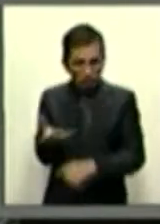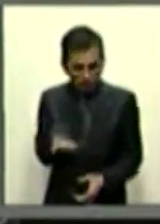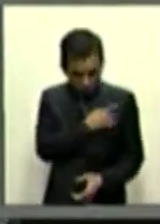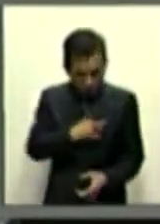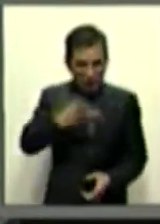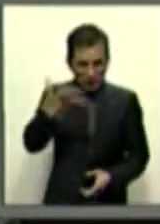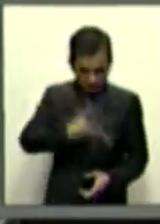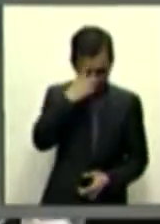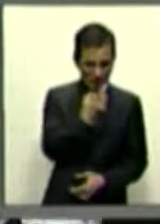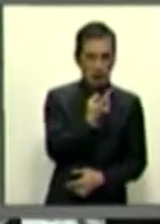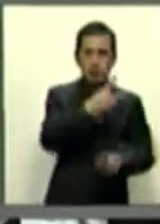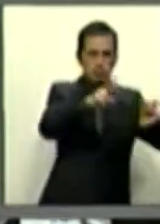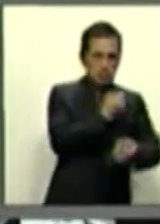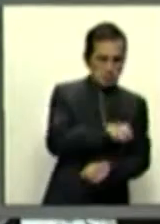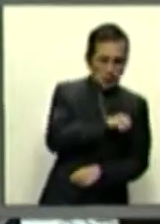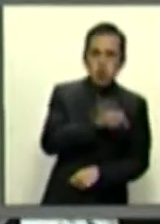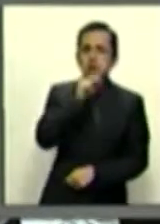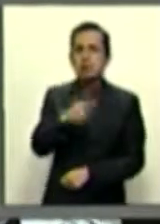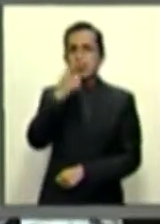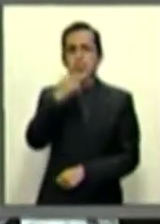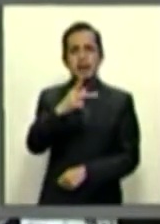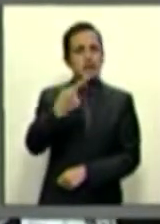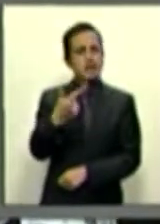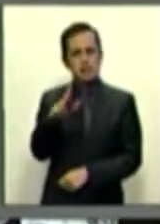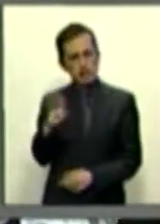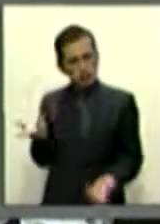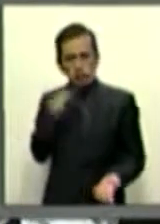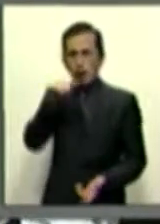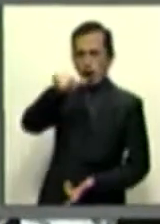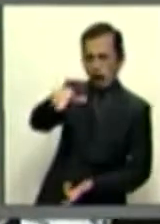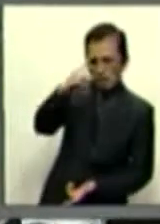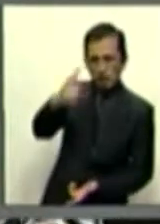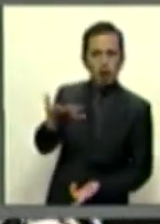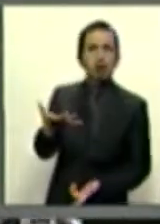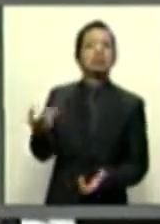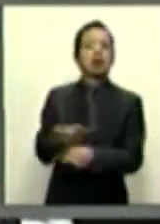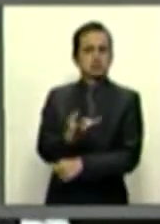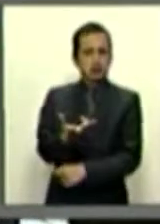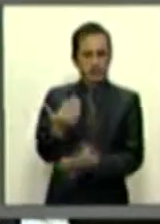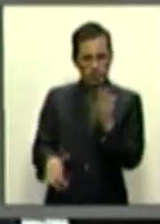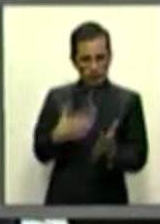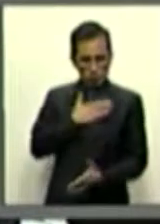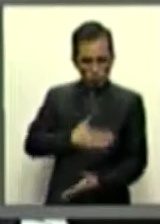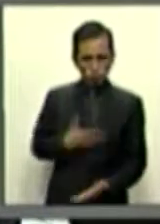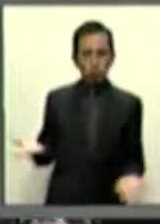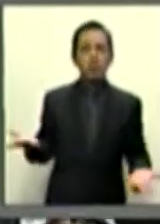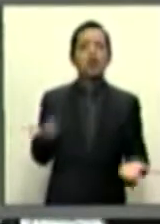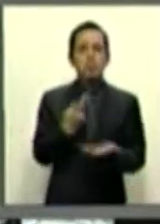a la Procuraduría General de la República también en el tema de justicia. Pero no nos hemos decidido a hablarnos a